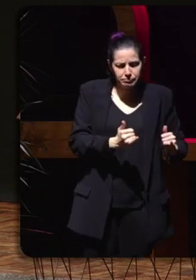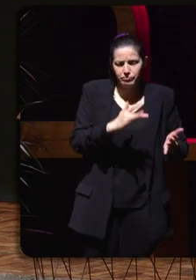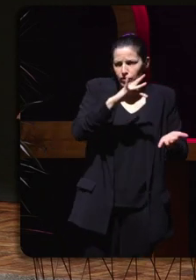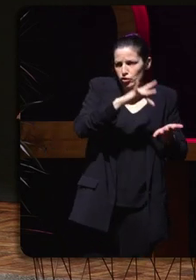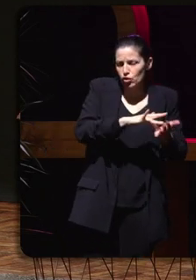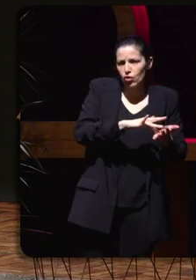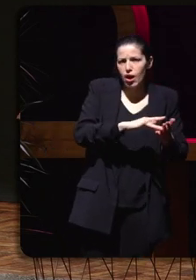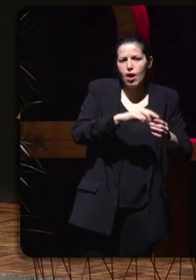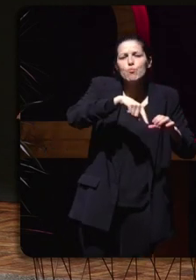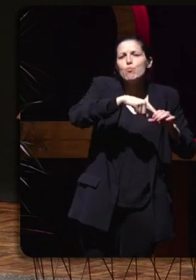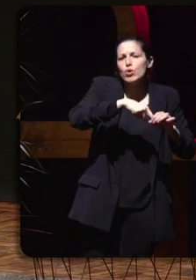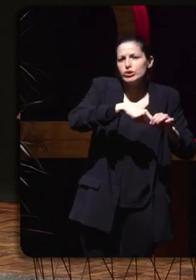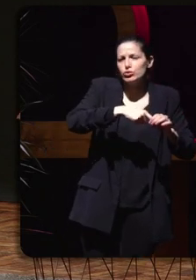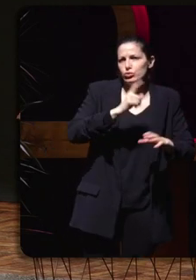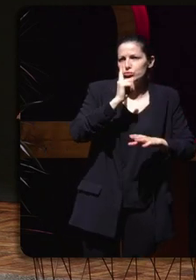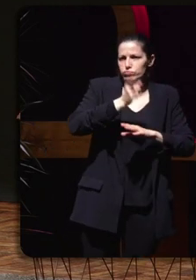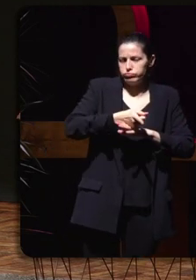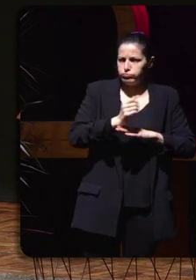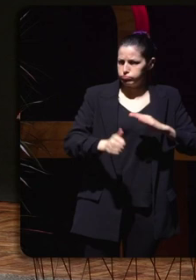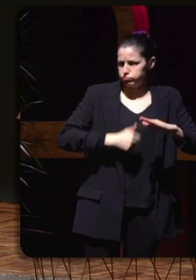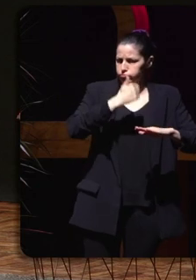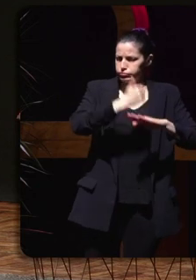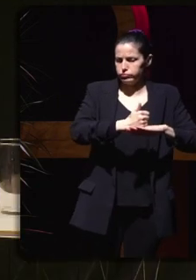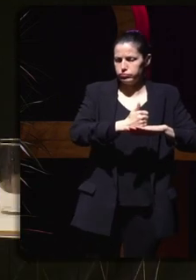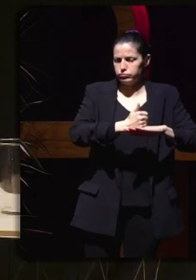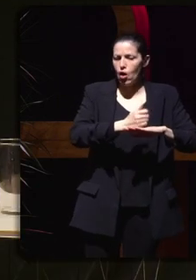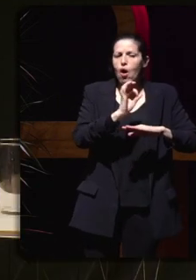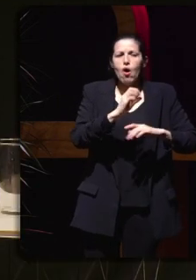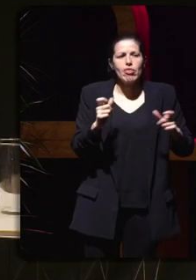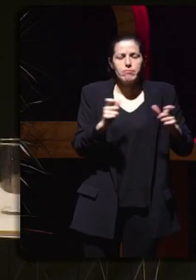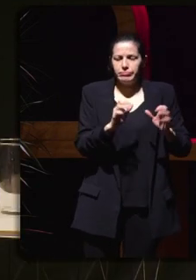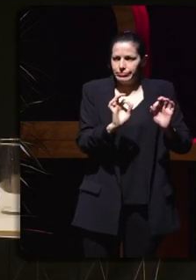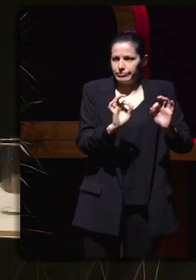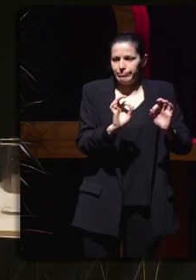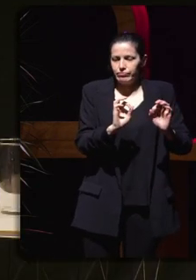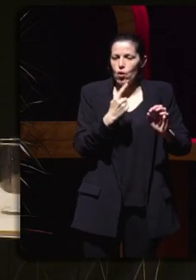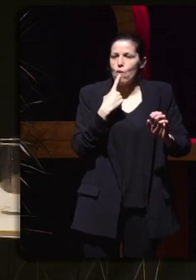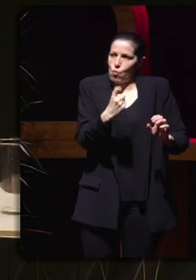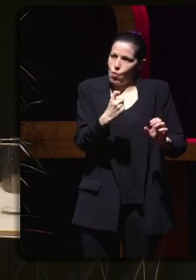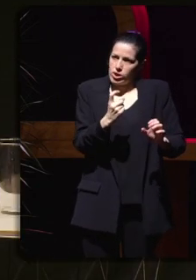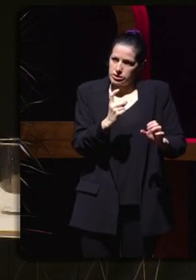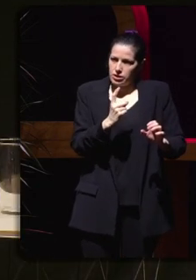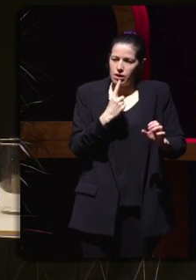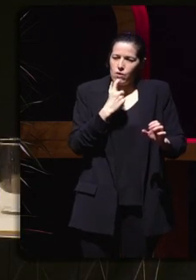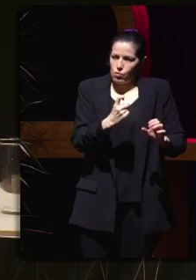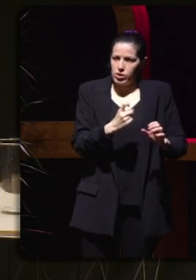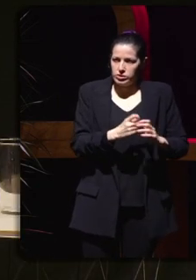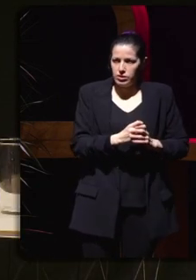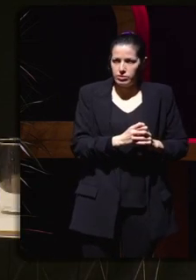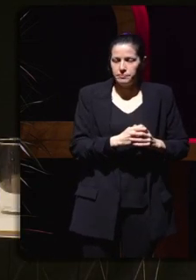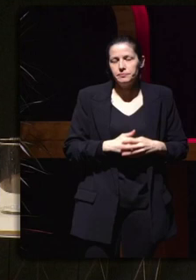decisión o aciertos departamentos Es verdad que es que es mucho más difícil entrar en la crítica televisiva